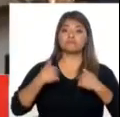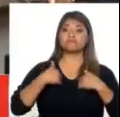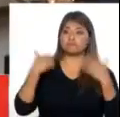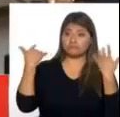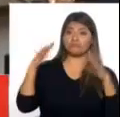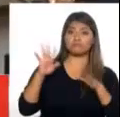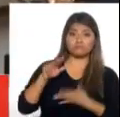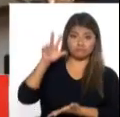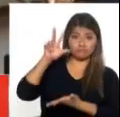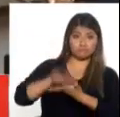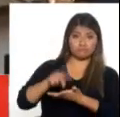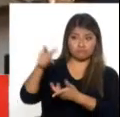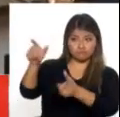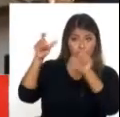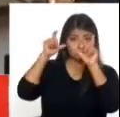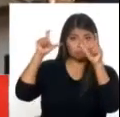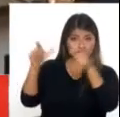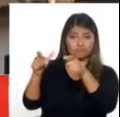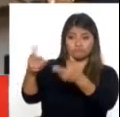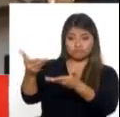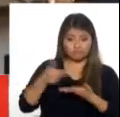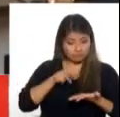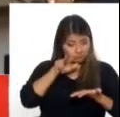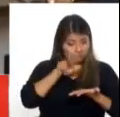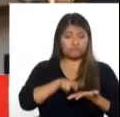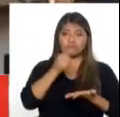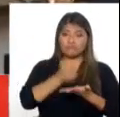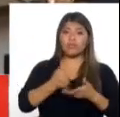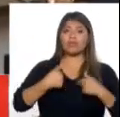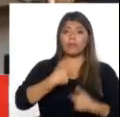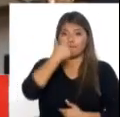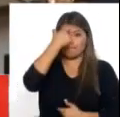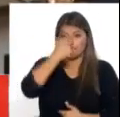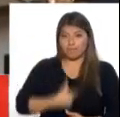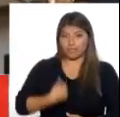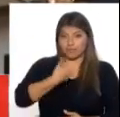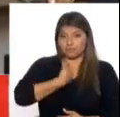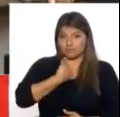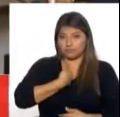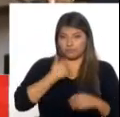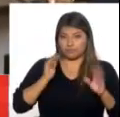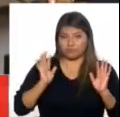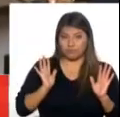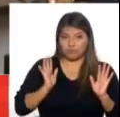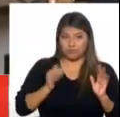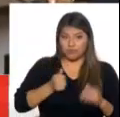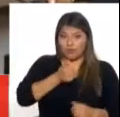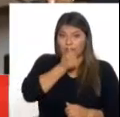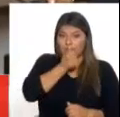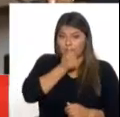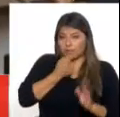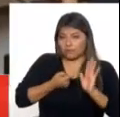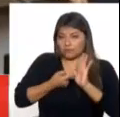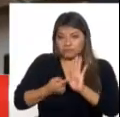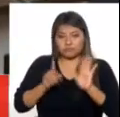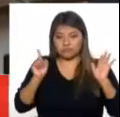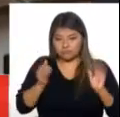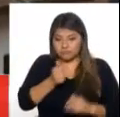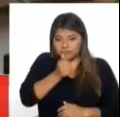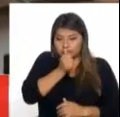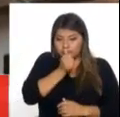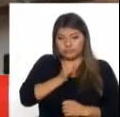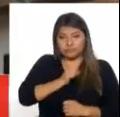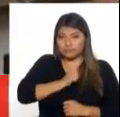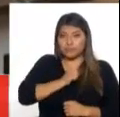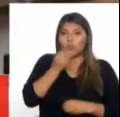ha aprobado las licencias y las he dicho que son por motivos personales. Y lo personal yo no lo puedo decir. Son personales, un hombre